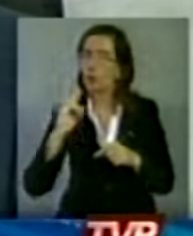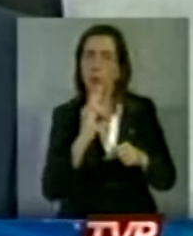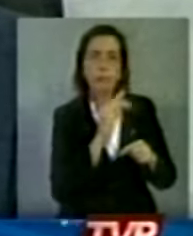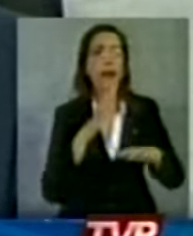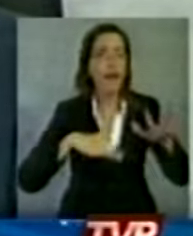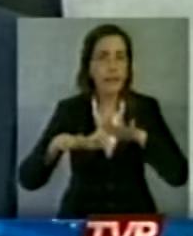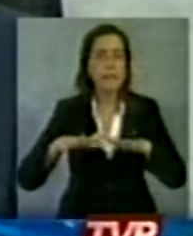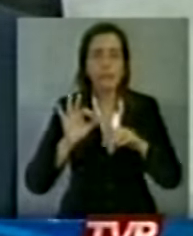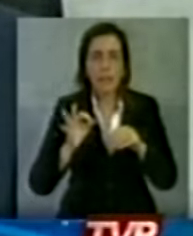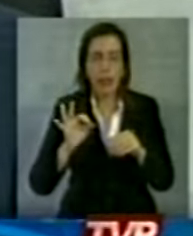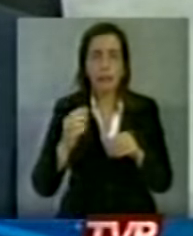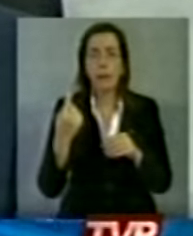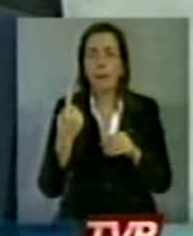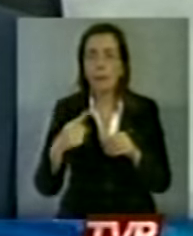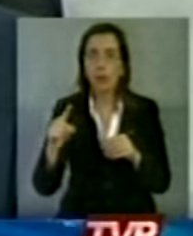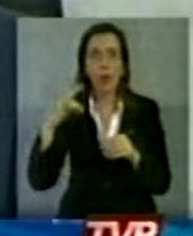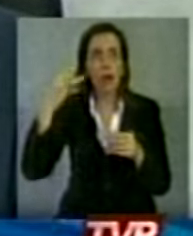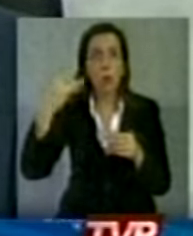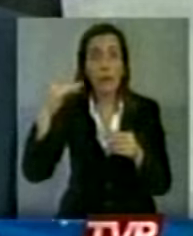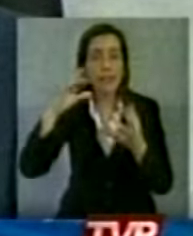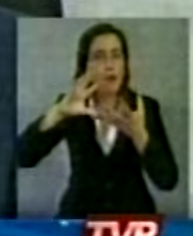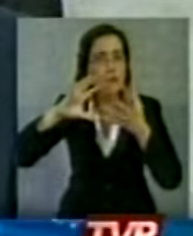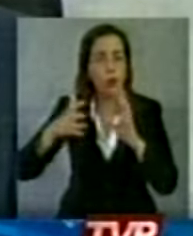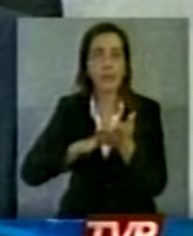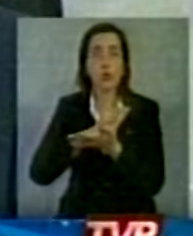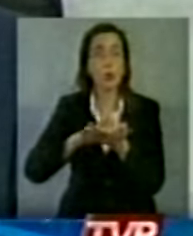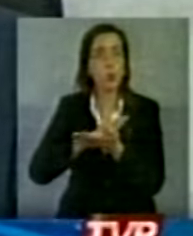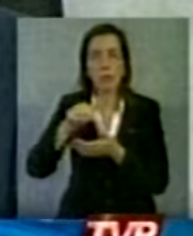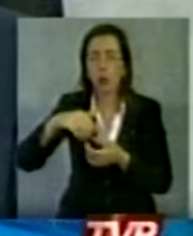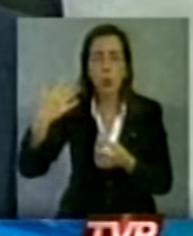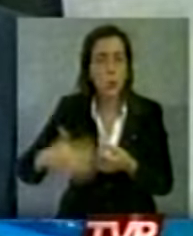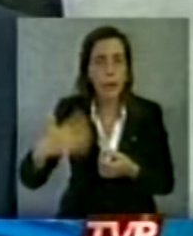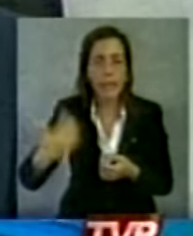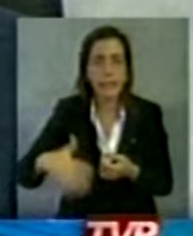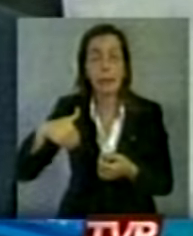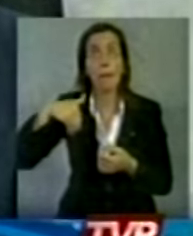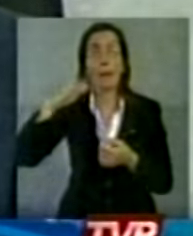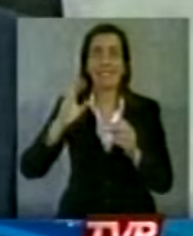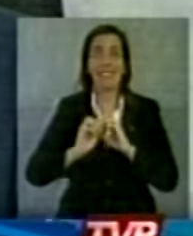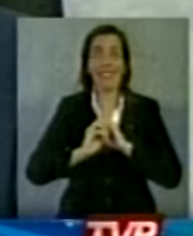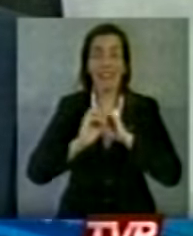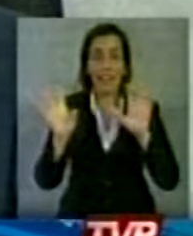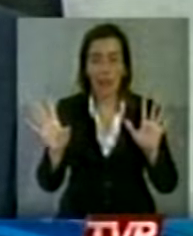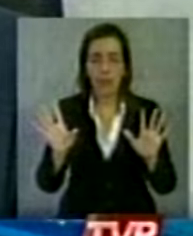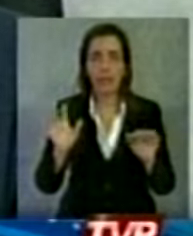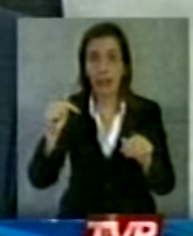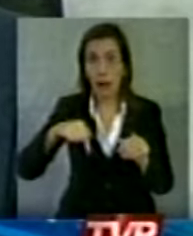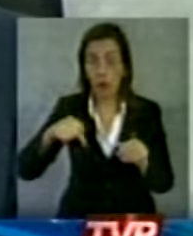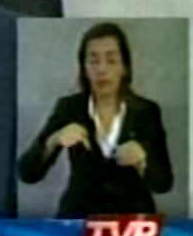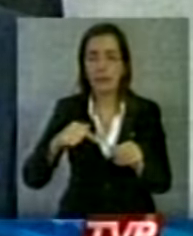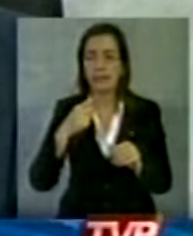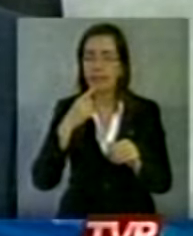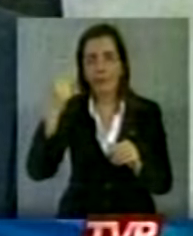tema particular, la única manera de resolver seriamente los problemas más acuciantes y en el largo